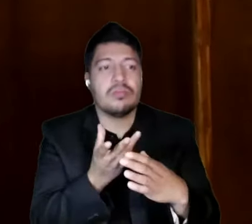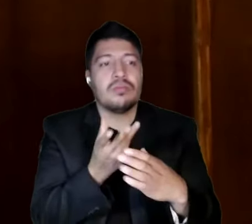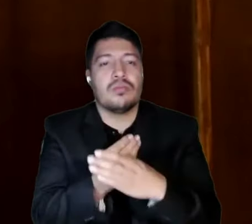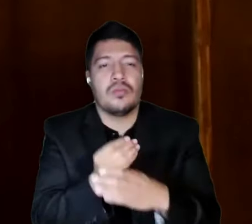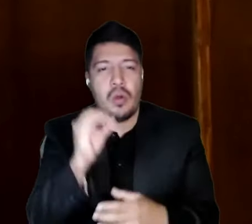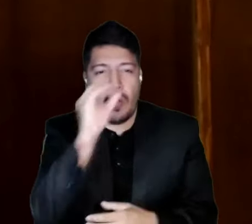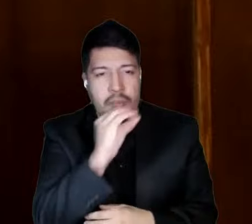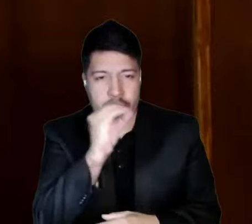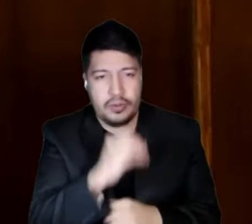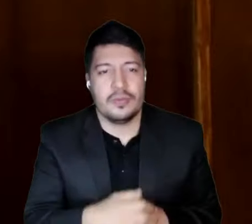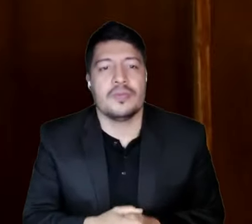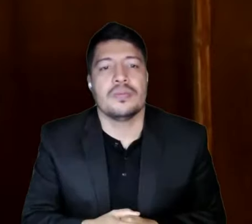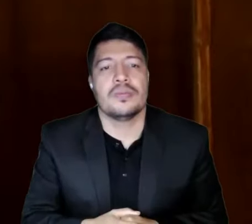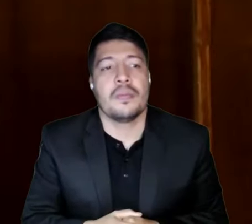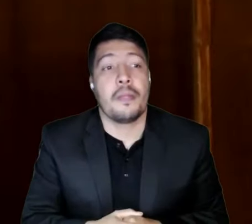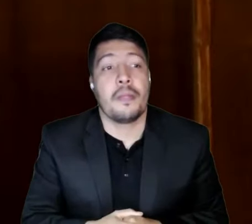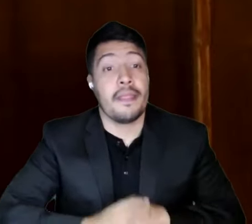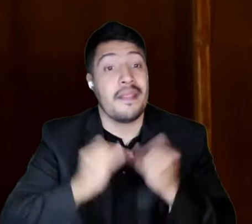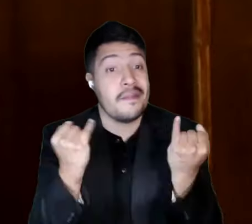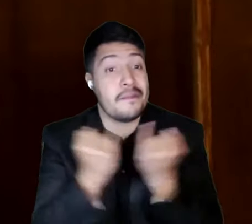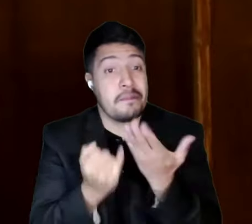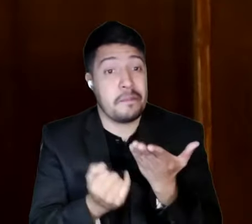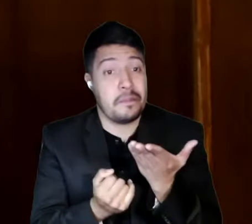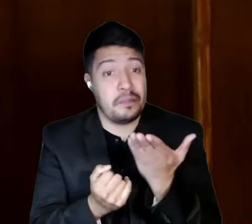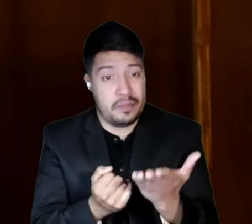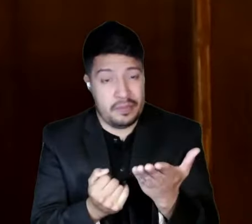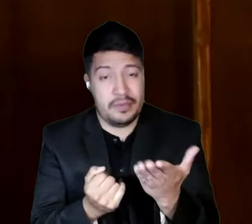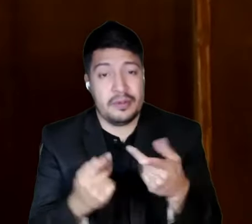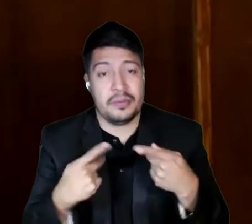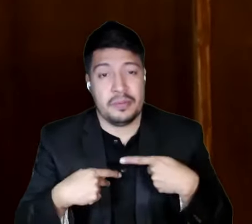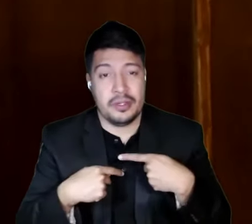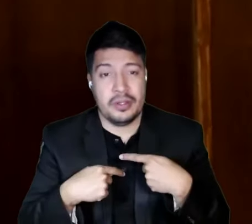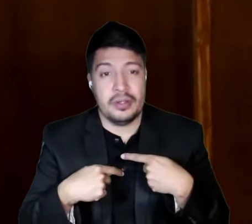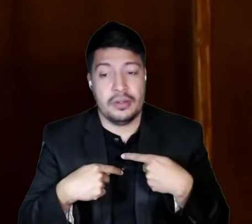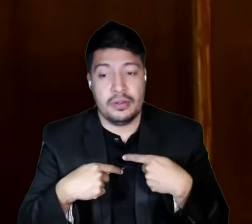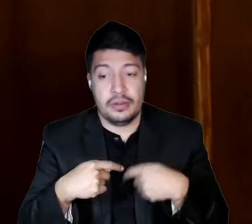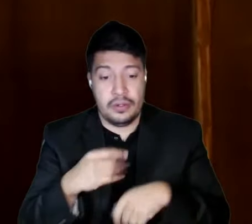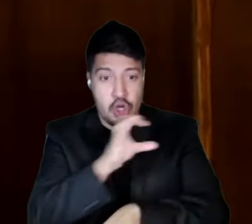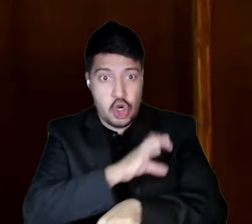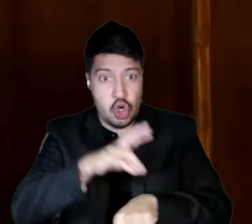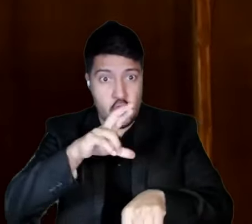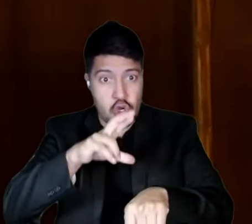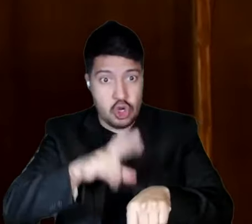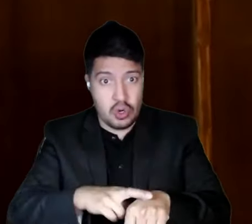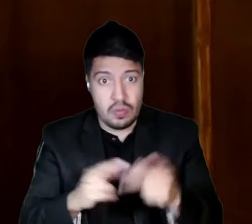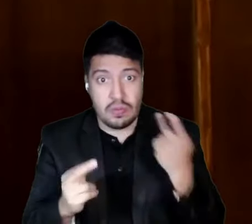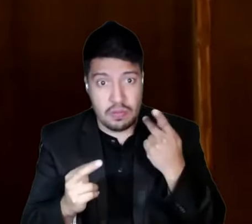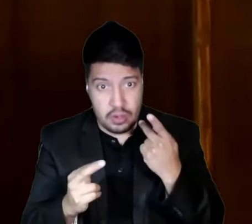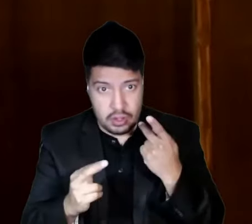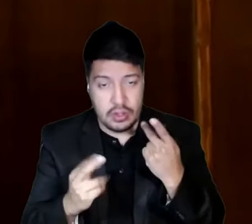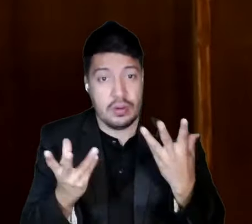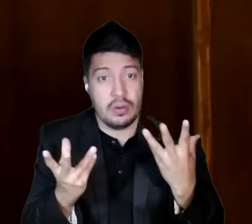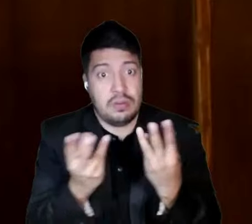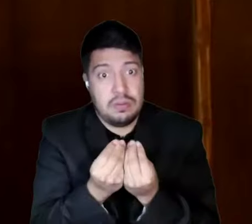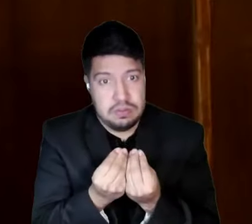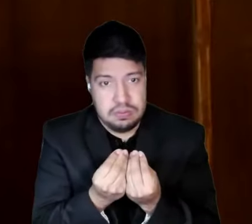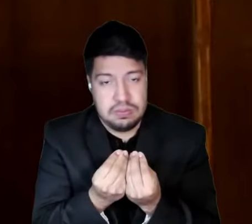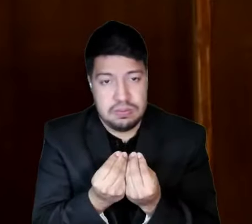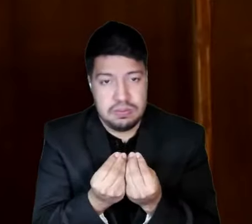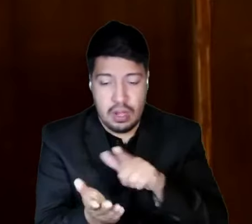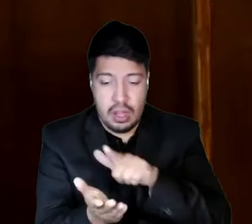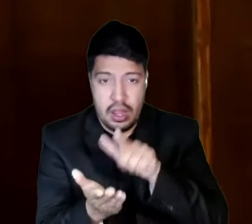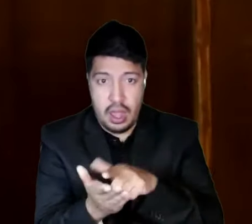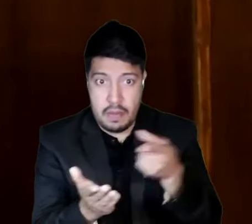Asimismo pidió a los integrantes de la junta de coordinación política que de conformidad con lo establecido en la ley de la materia